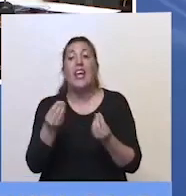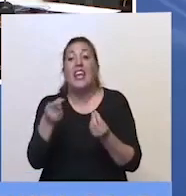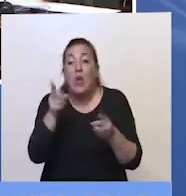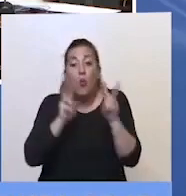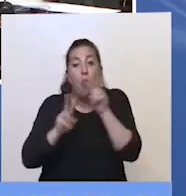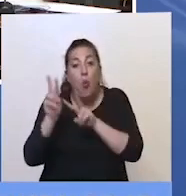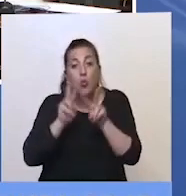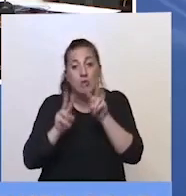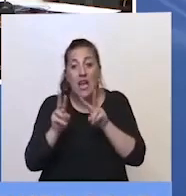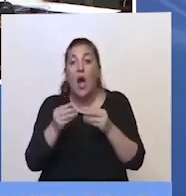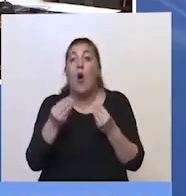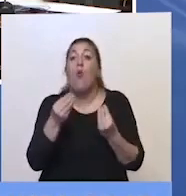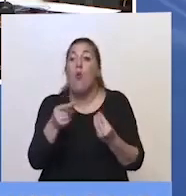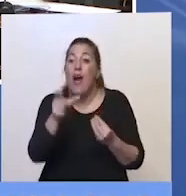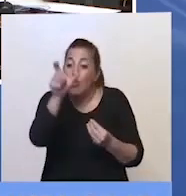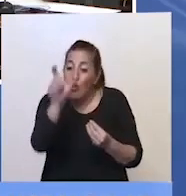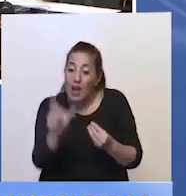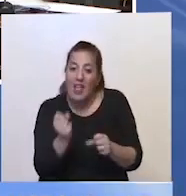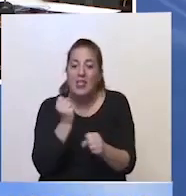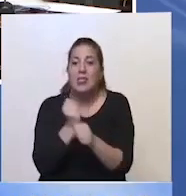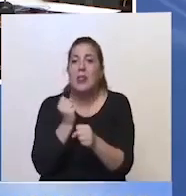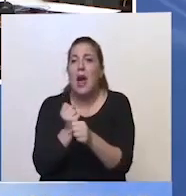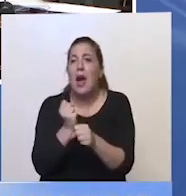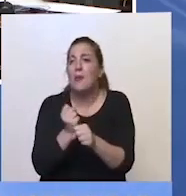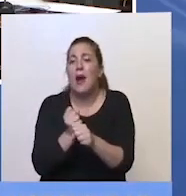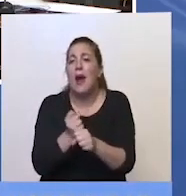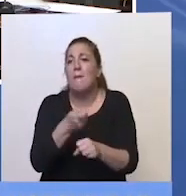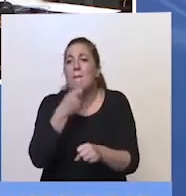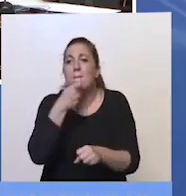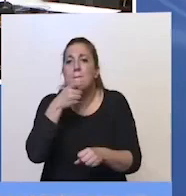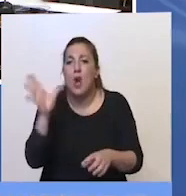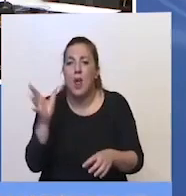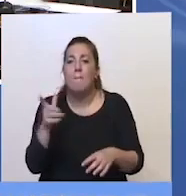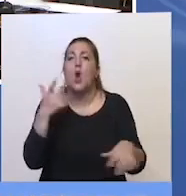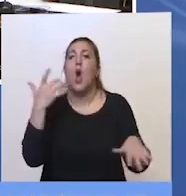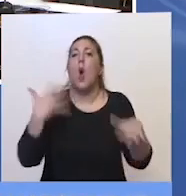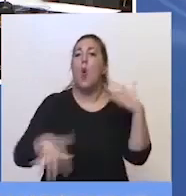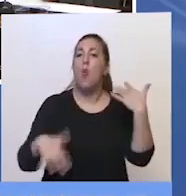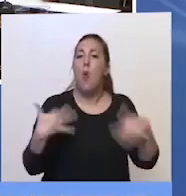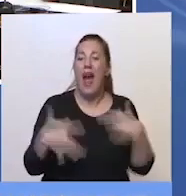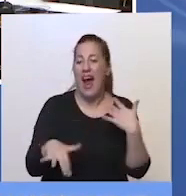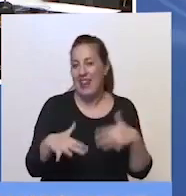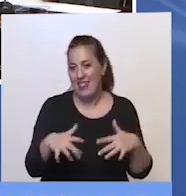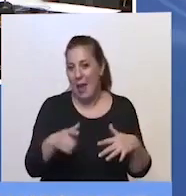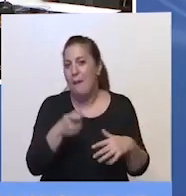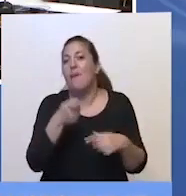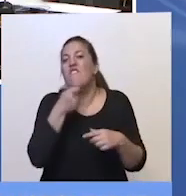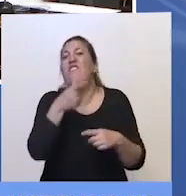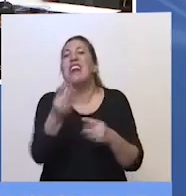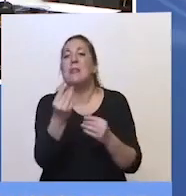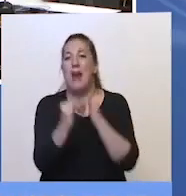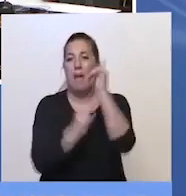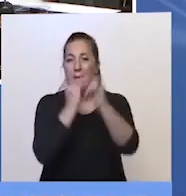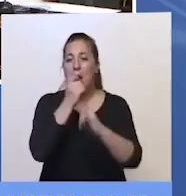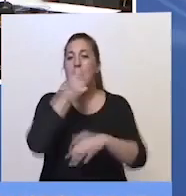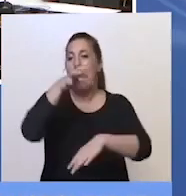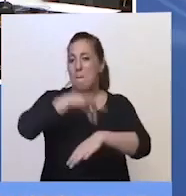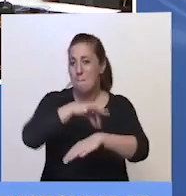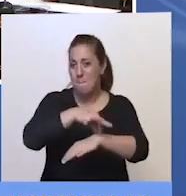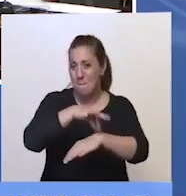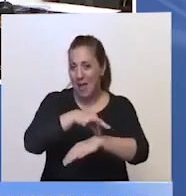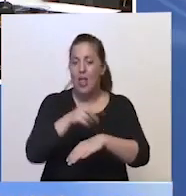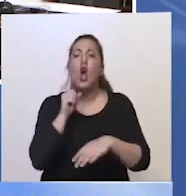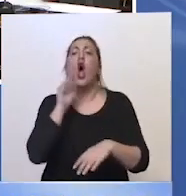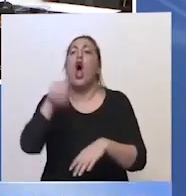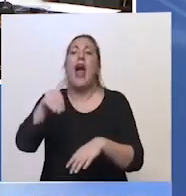trabajen más, por el concepto que sea, vamos a poner como un ejemplo la guardia, que es lo más fácil de explicar, una guardia médica. No digo